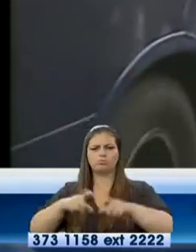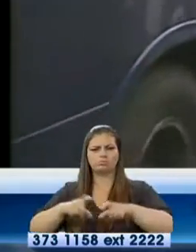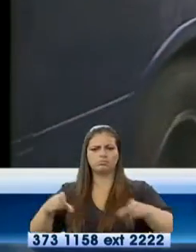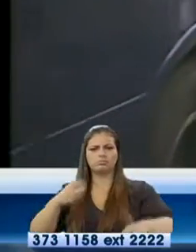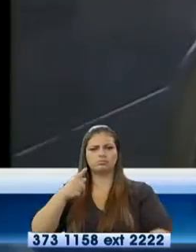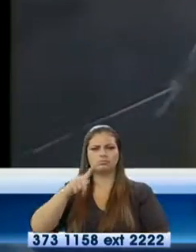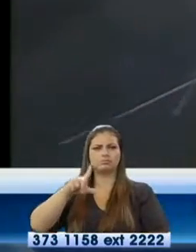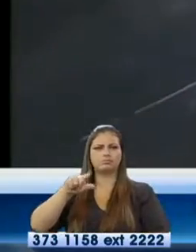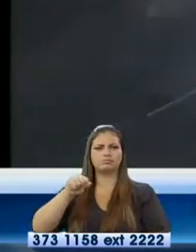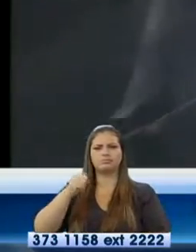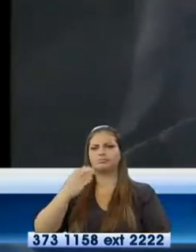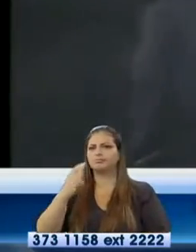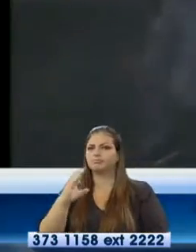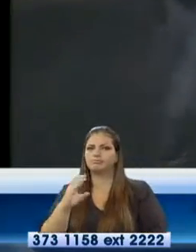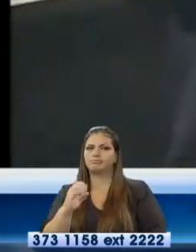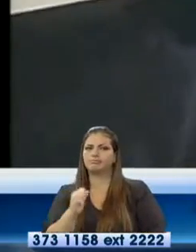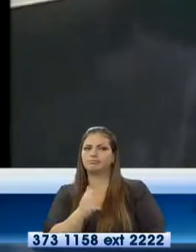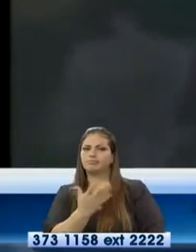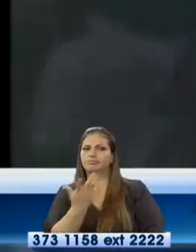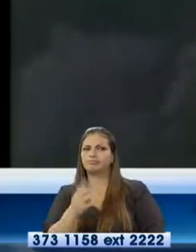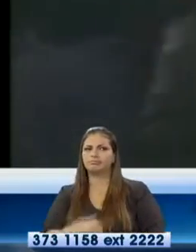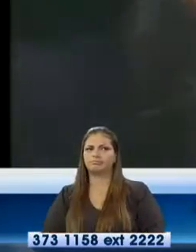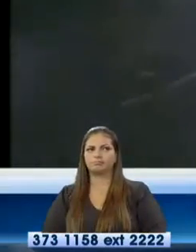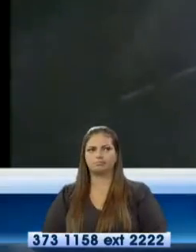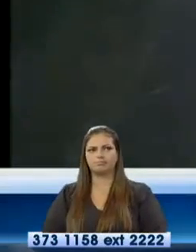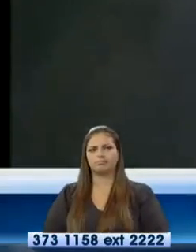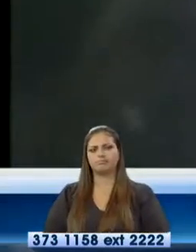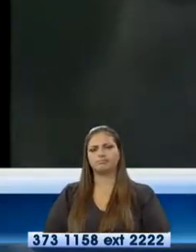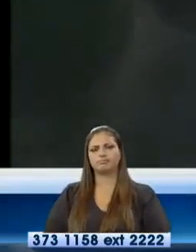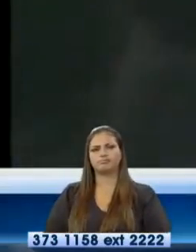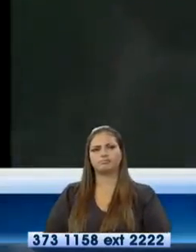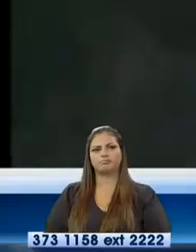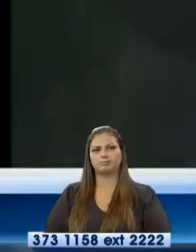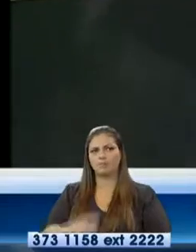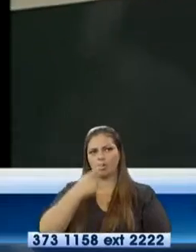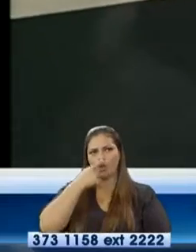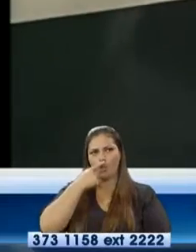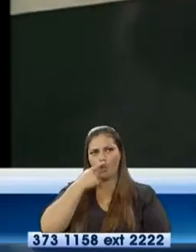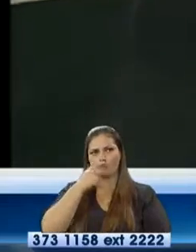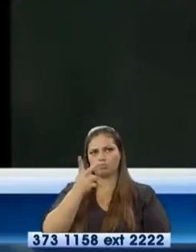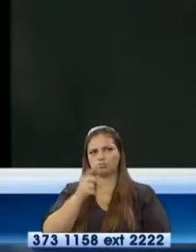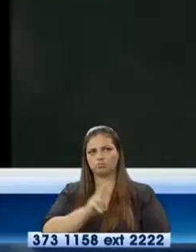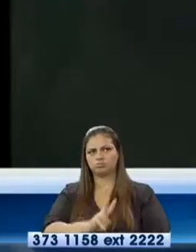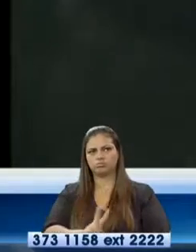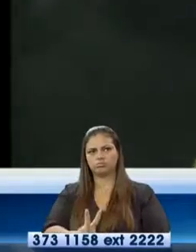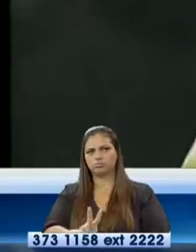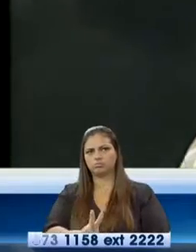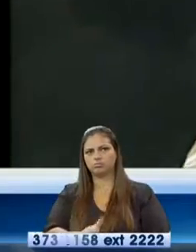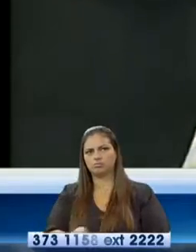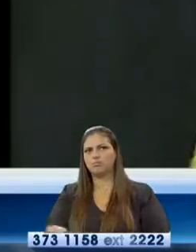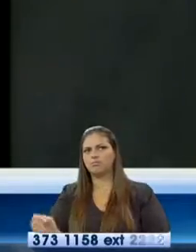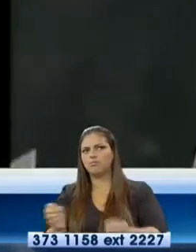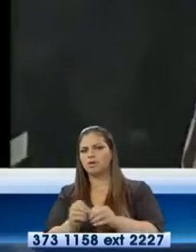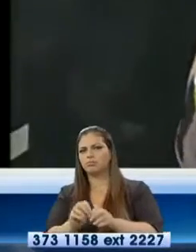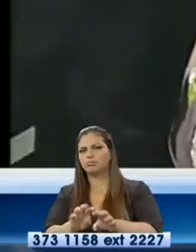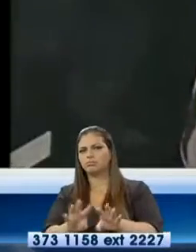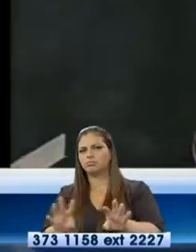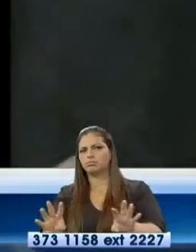A ver, aquí un señor, voy a preguntarle a ellos, a ver qué les parece estos operativos. Bueno, proceden con el cacheo, con la revisión.